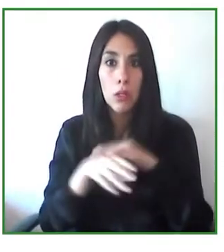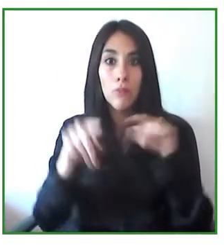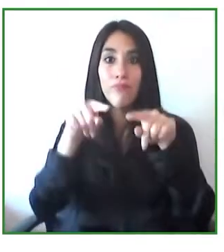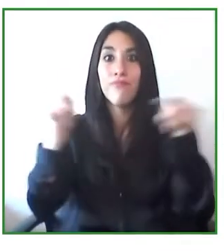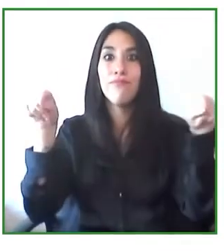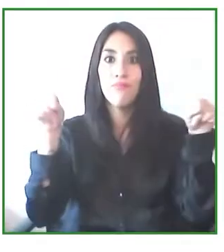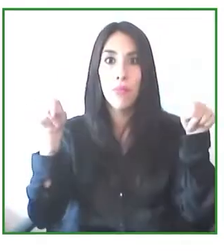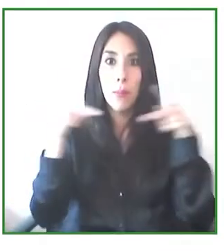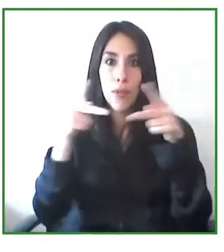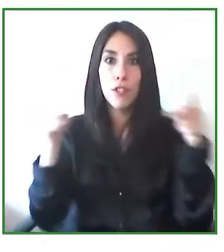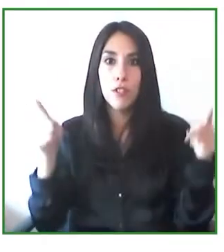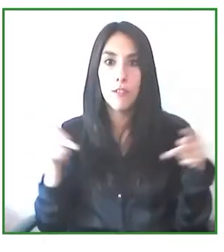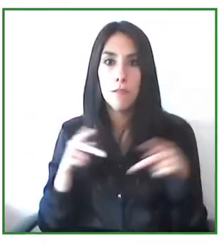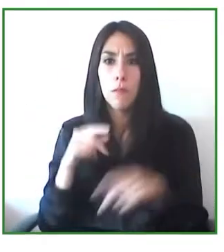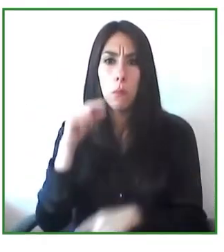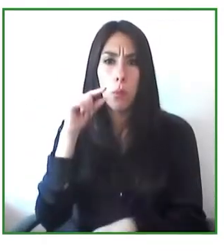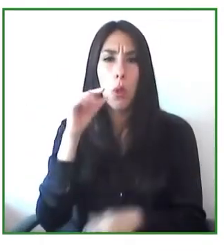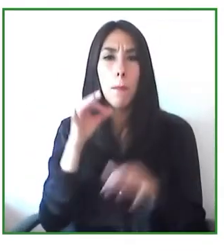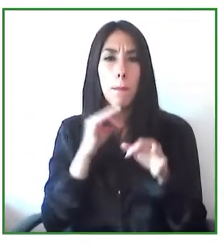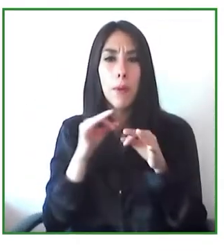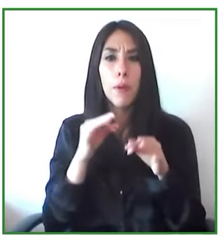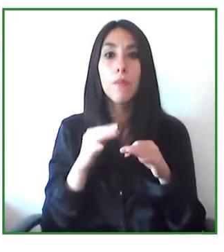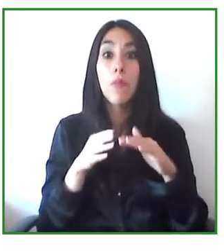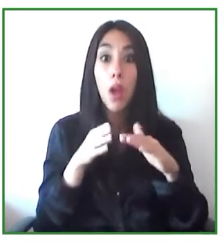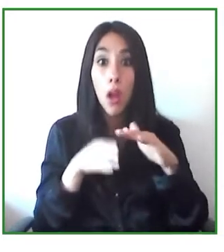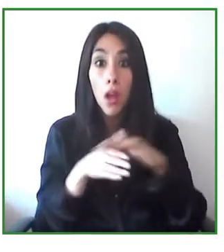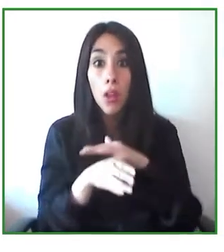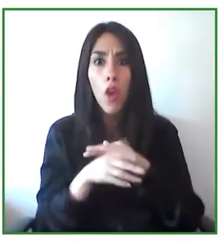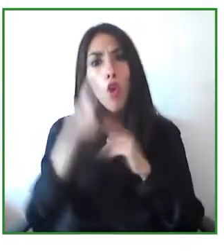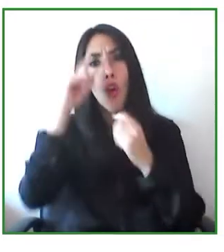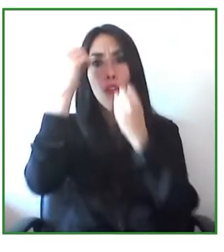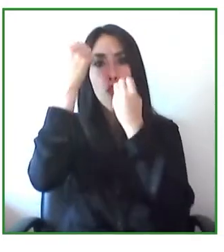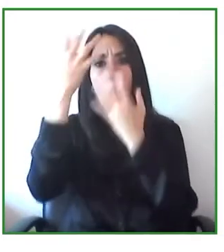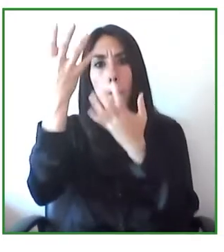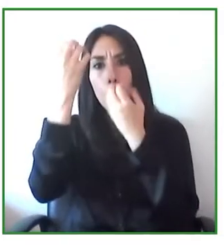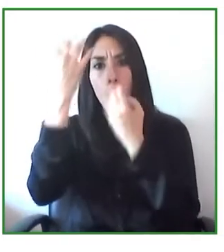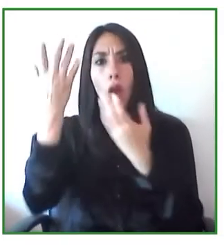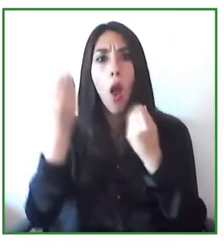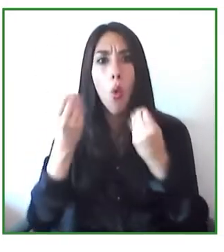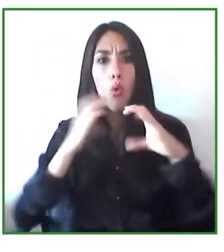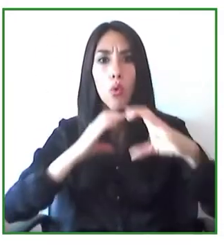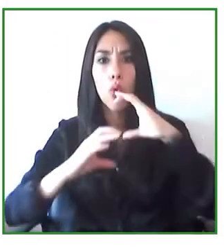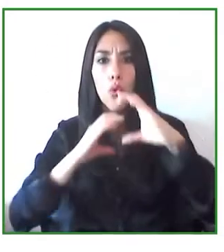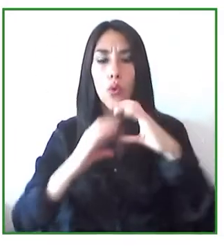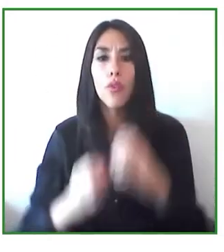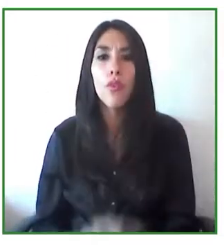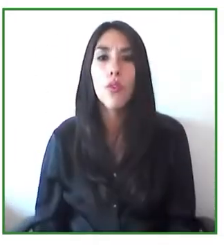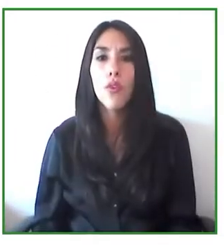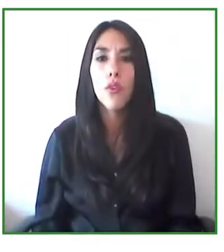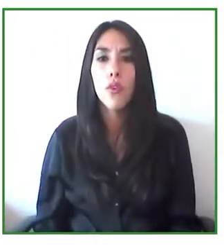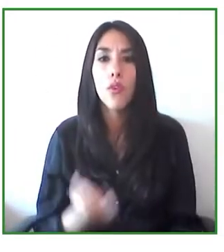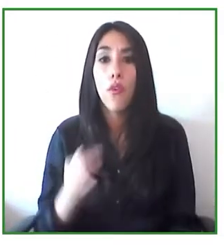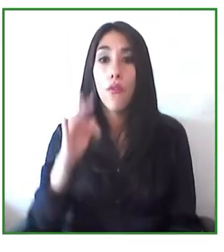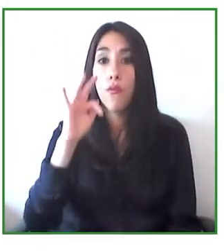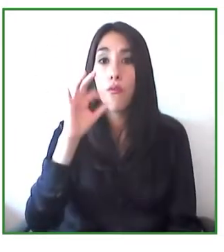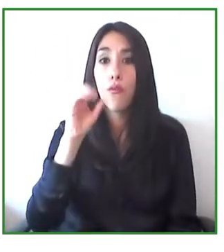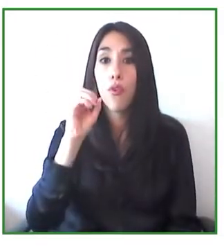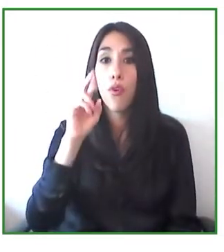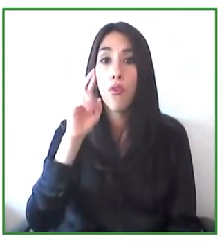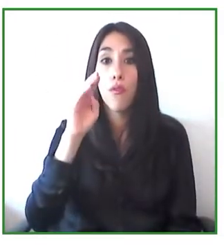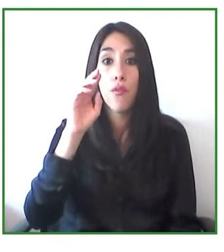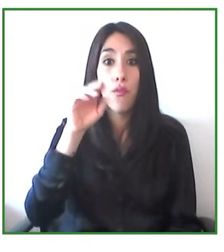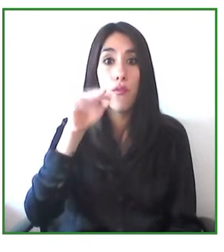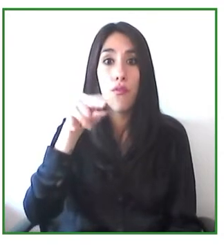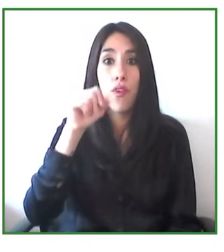la accesibilidad a la información y comunicación. Es por eso que FENASCOL ha venido luchando durante todo este tiempo